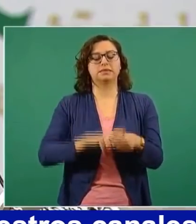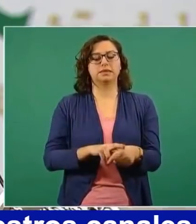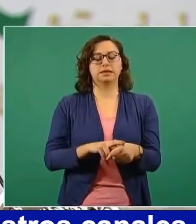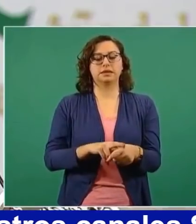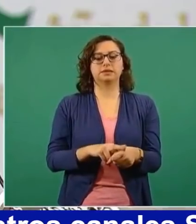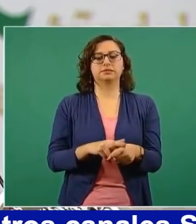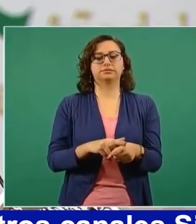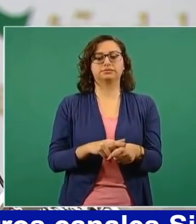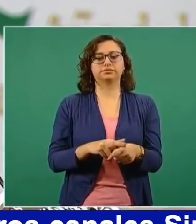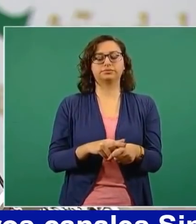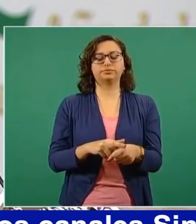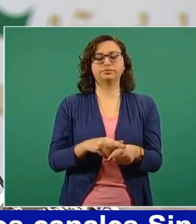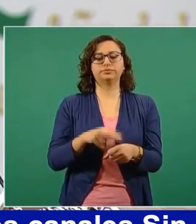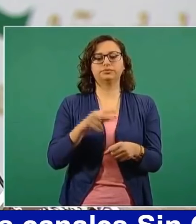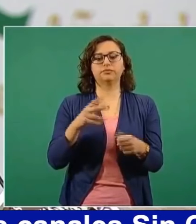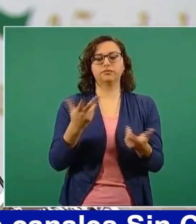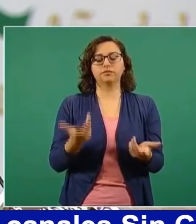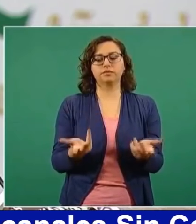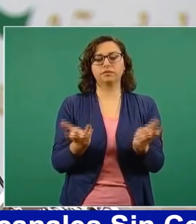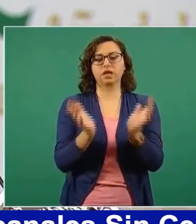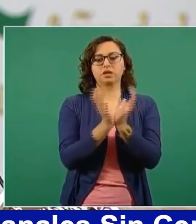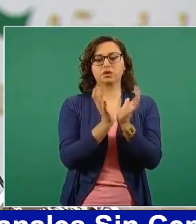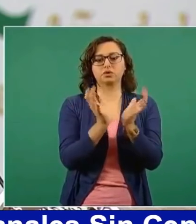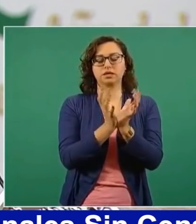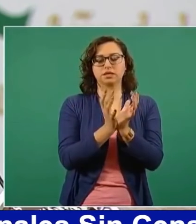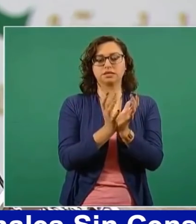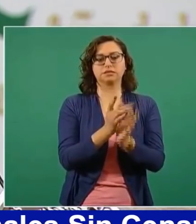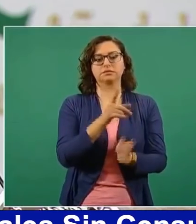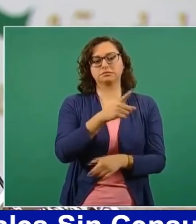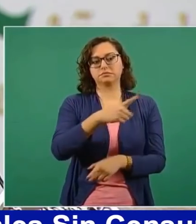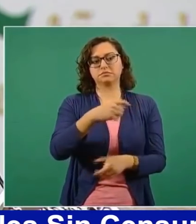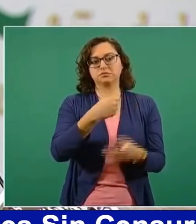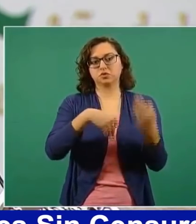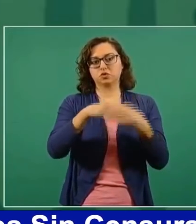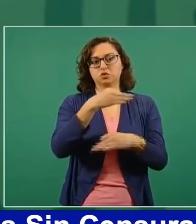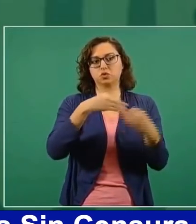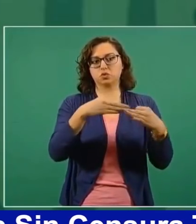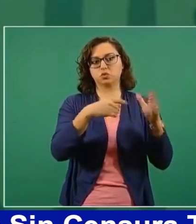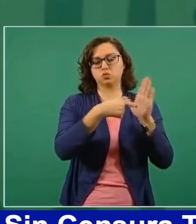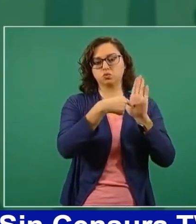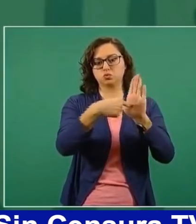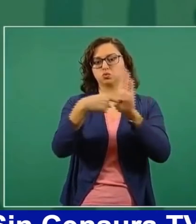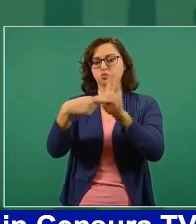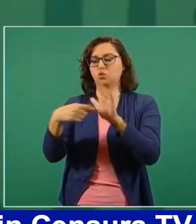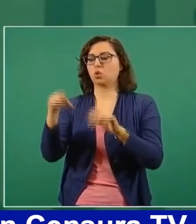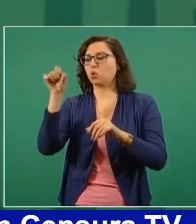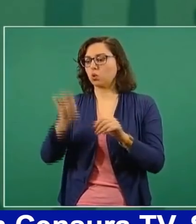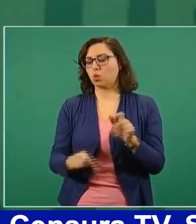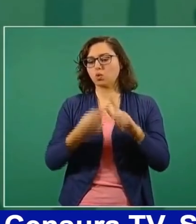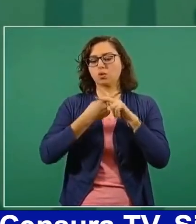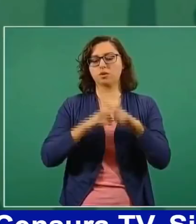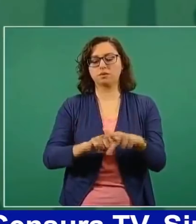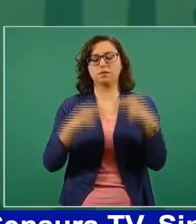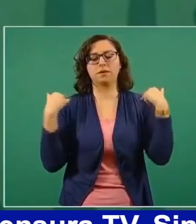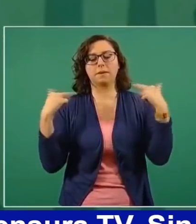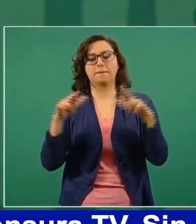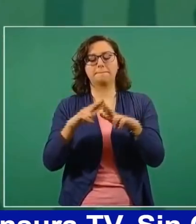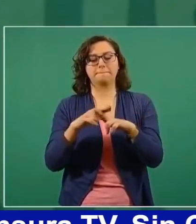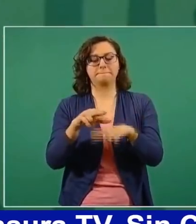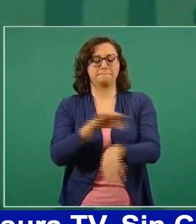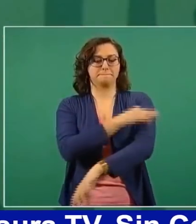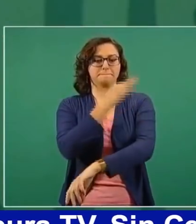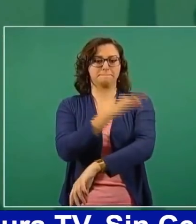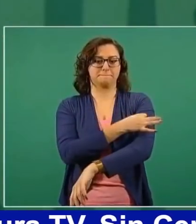médico Ramiro López Elizalde. Todos ellas y ellos estarán mostrando cómo arranca la vacunación en personal educativo.